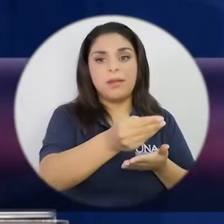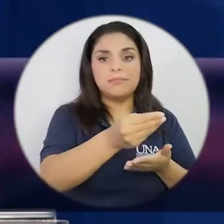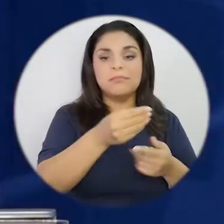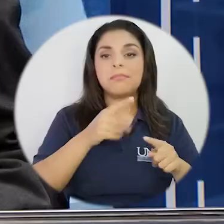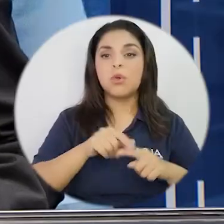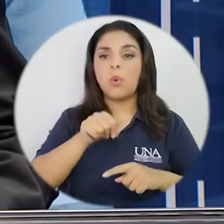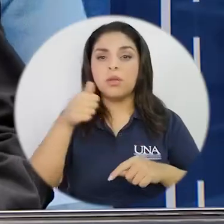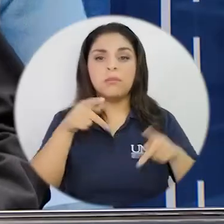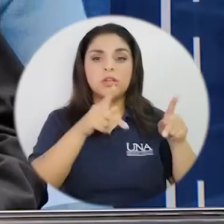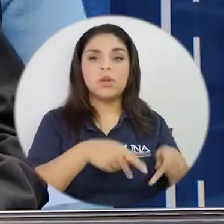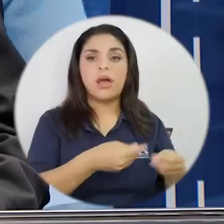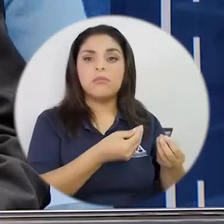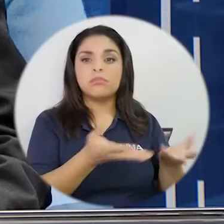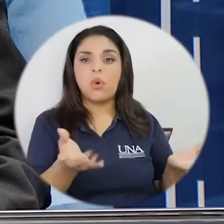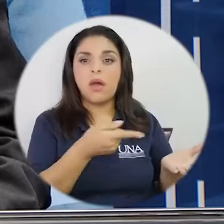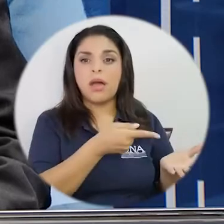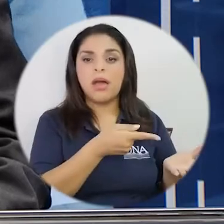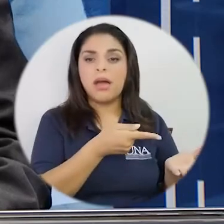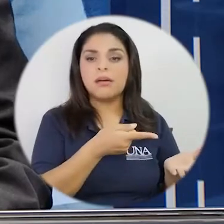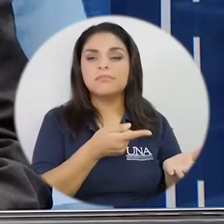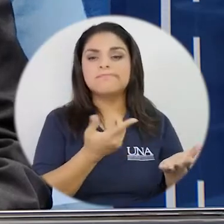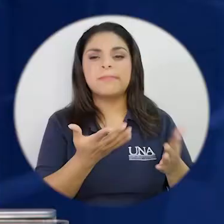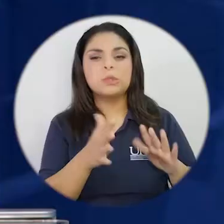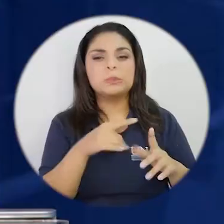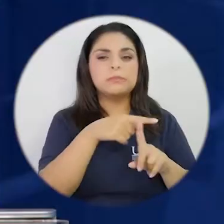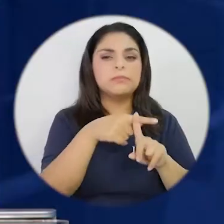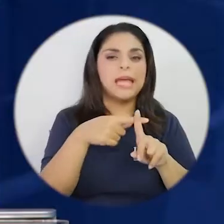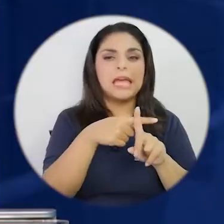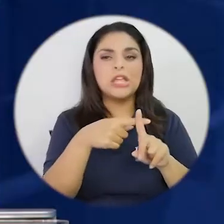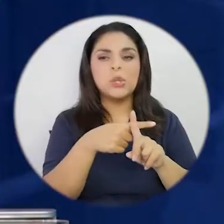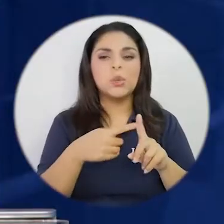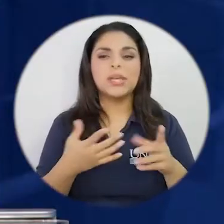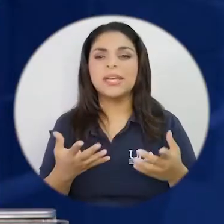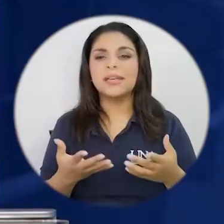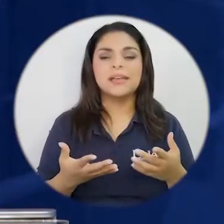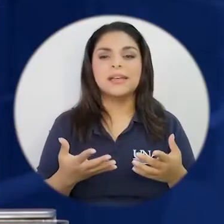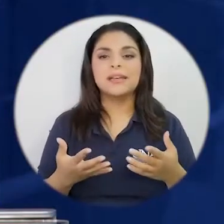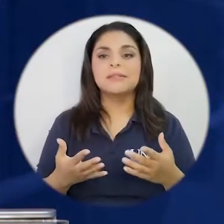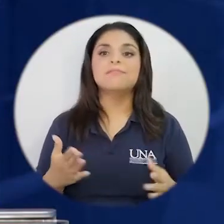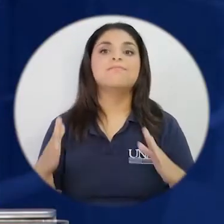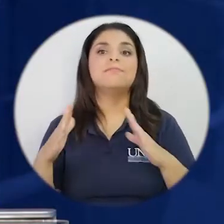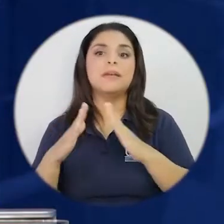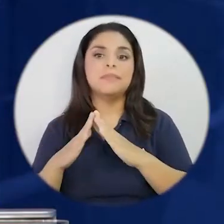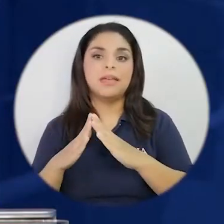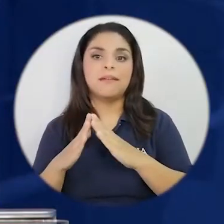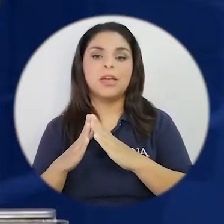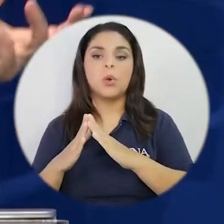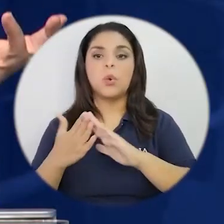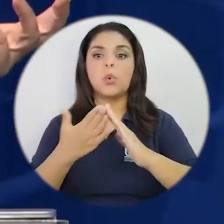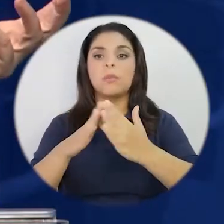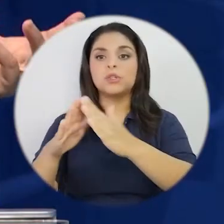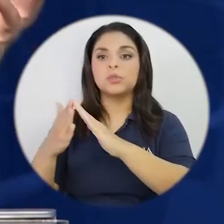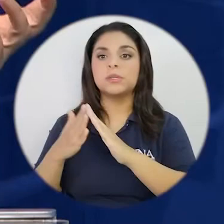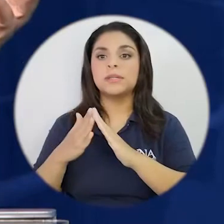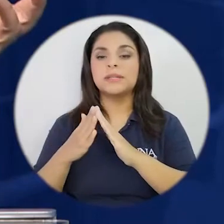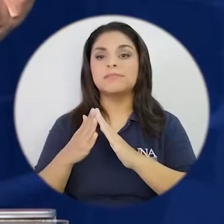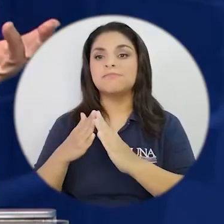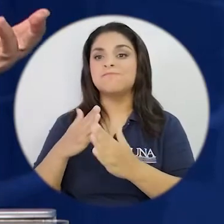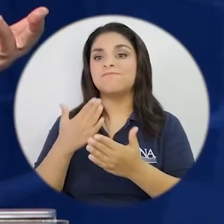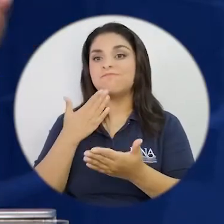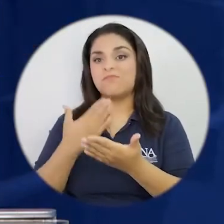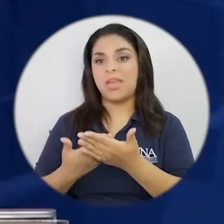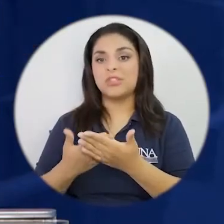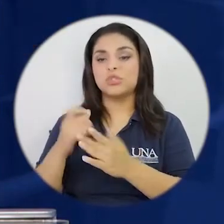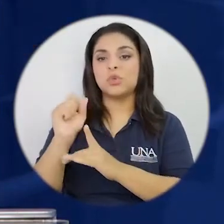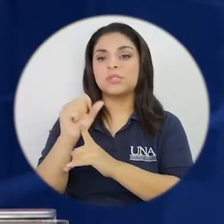nivel Sin embargo, sistema, para ese otro grupo, ¿verdad? De clase media, que está como atrapado entre la gente que vive en las